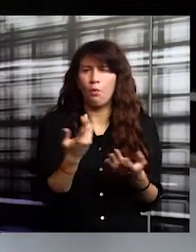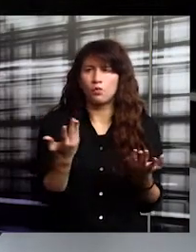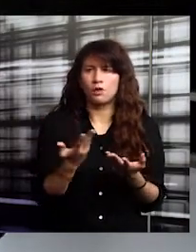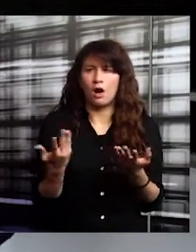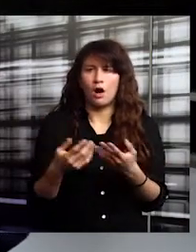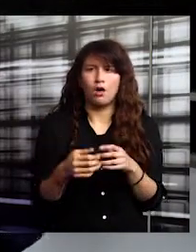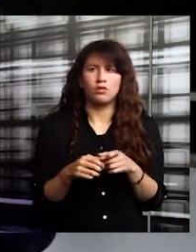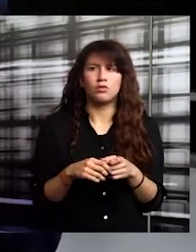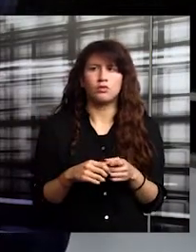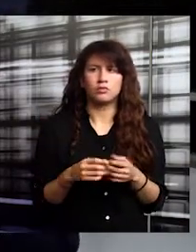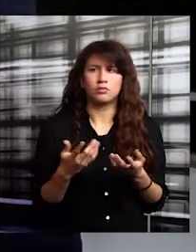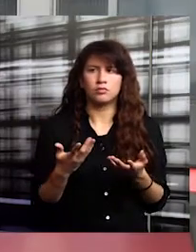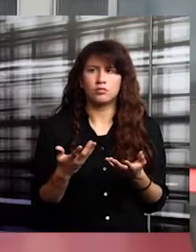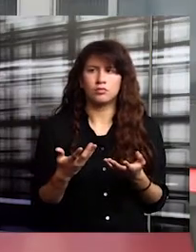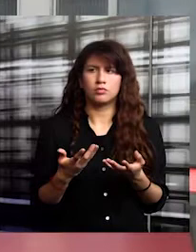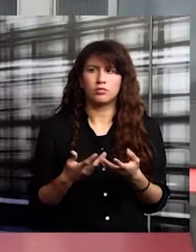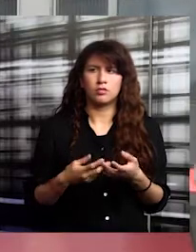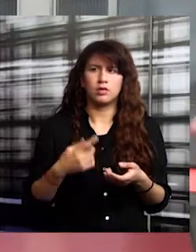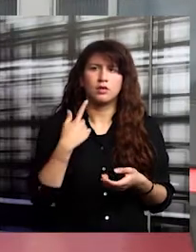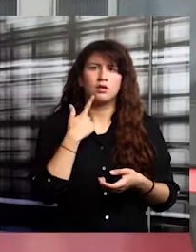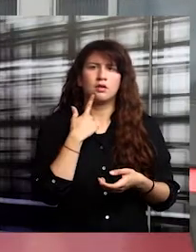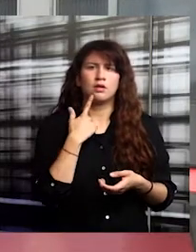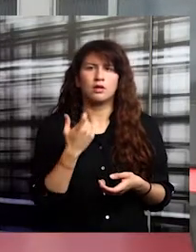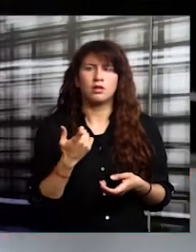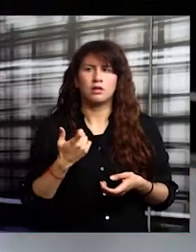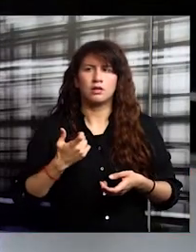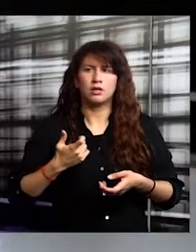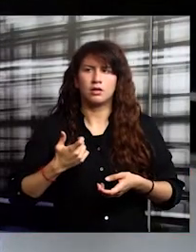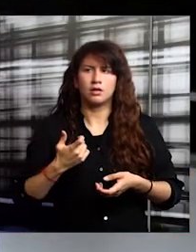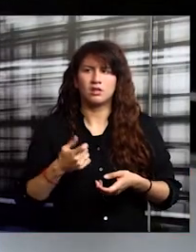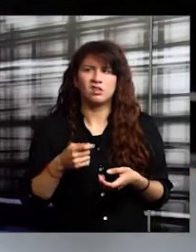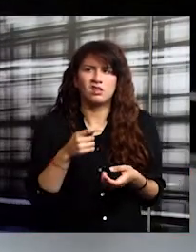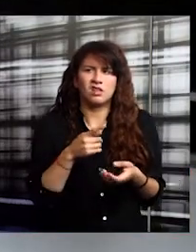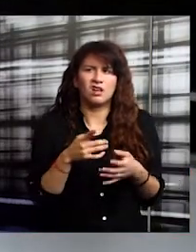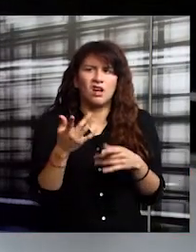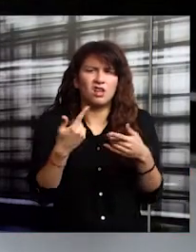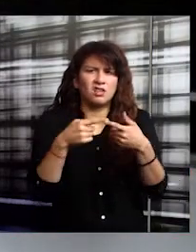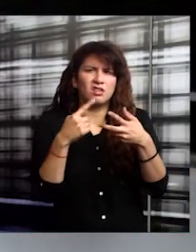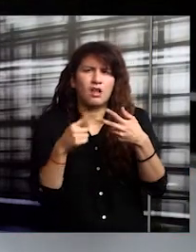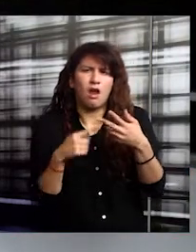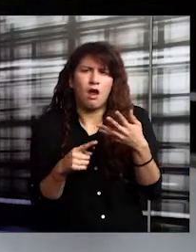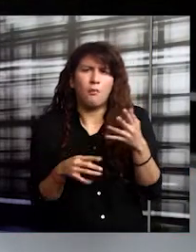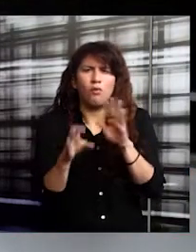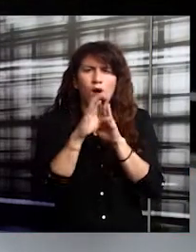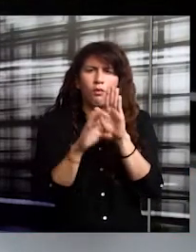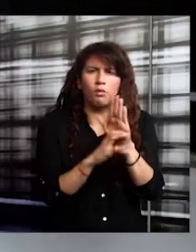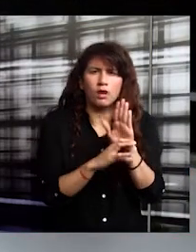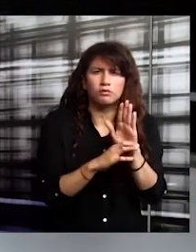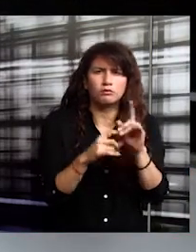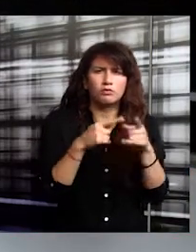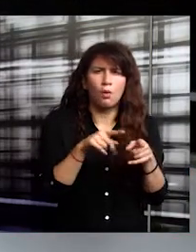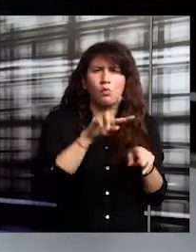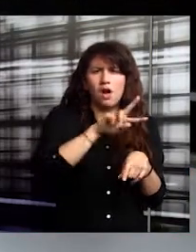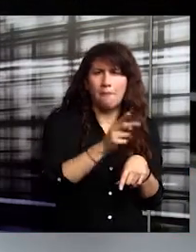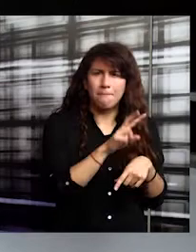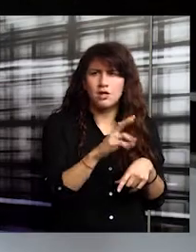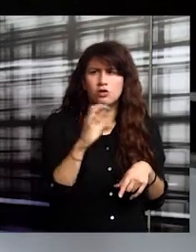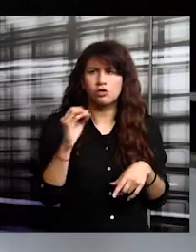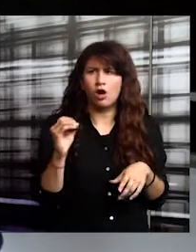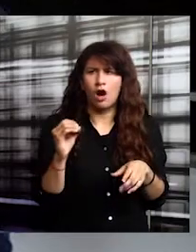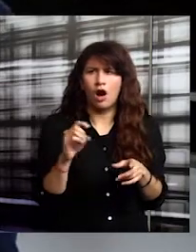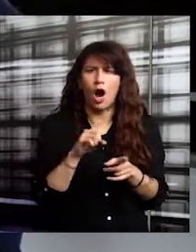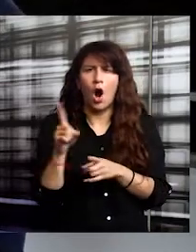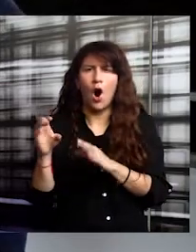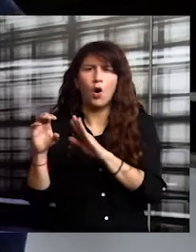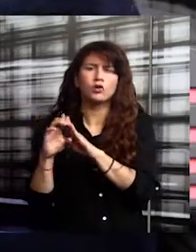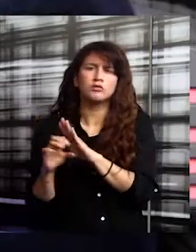redactar la nueva constitución, una convención mixta o una convención constitucional. Mixta constitucional, es que le pusieron así